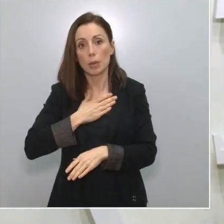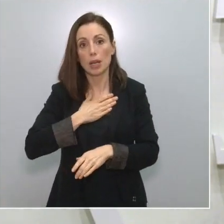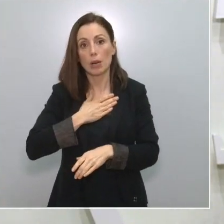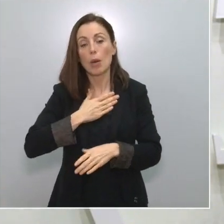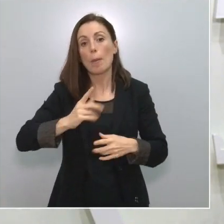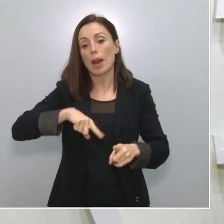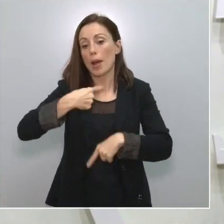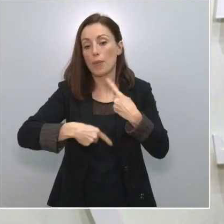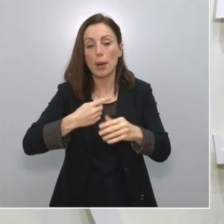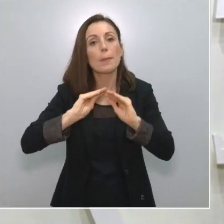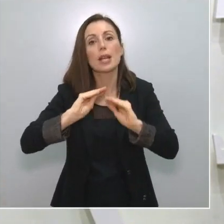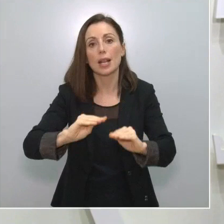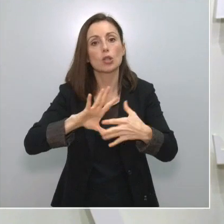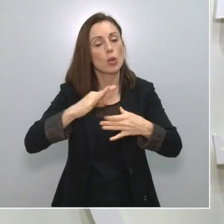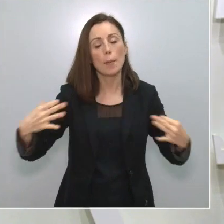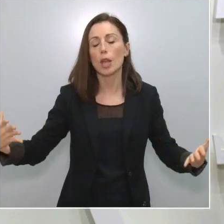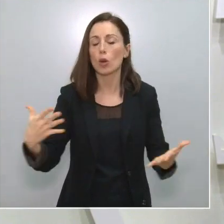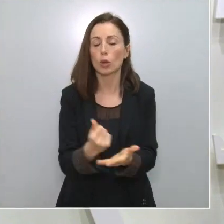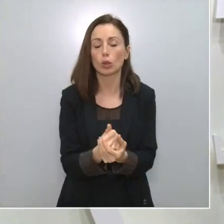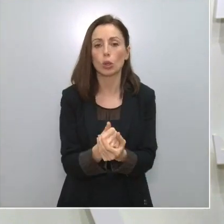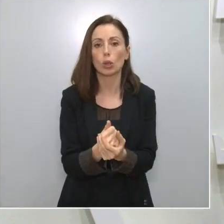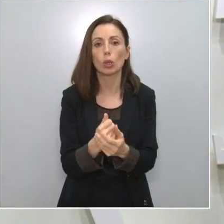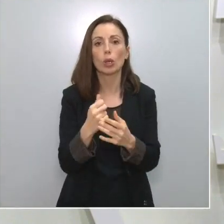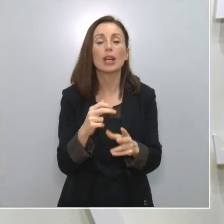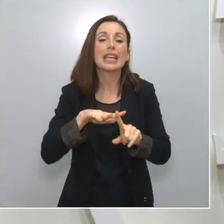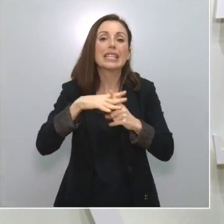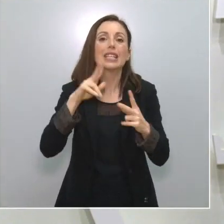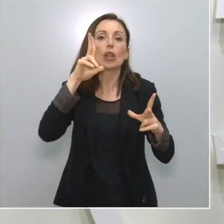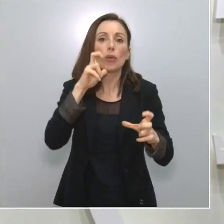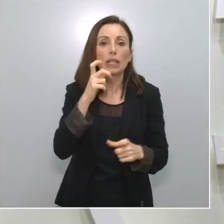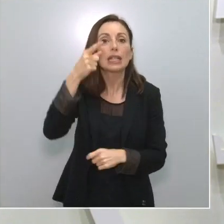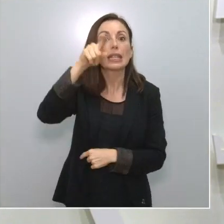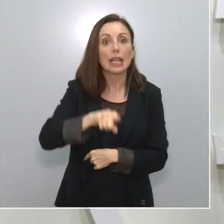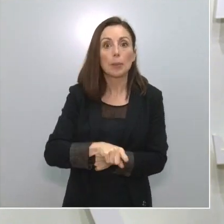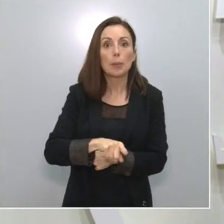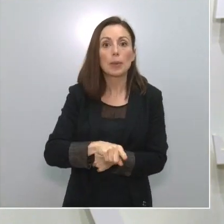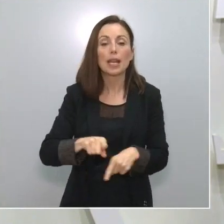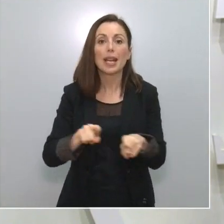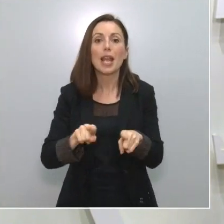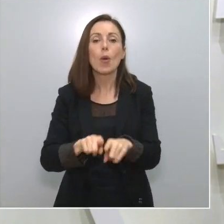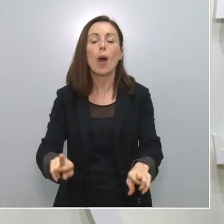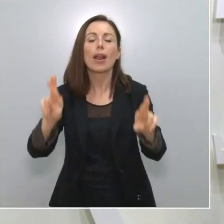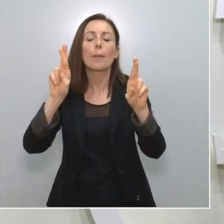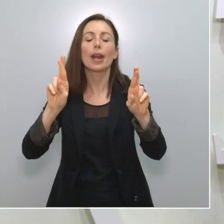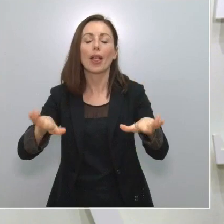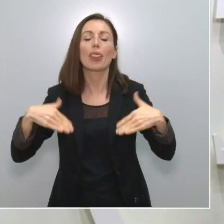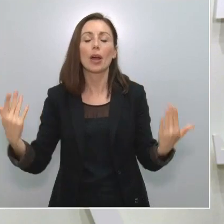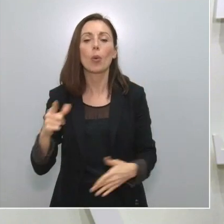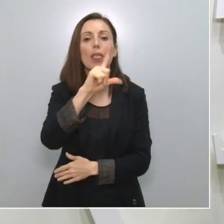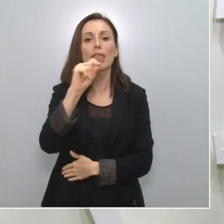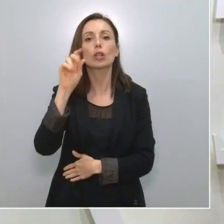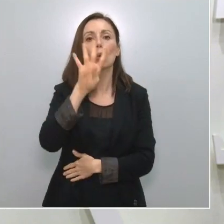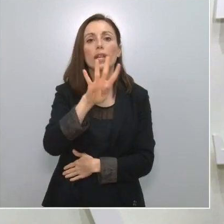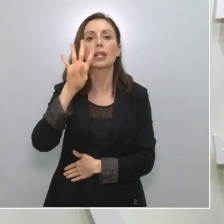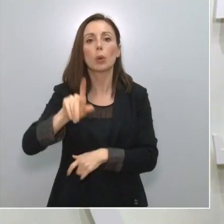familias. Frente a esta tragedia, también tenemos 344 rayos de luz y de esperanza, que son las personas